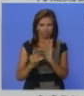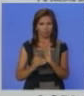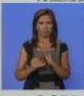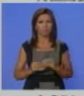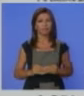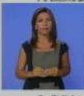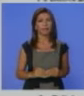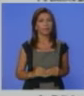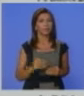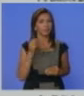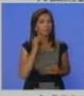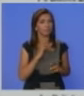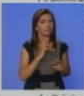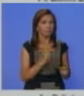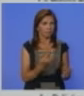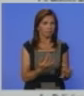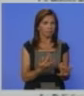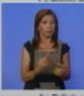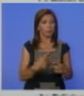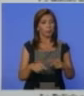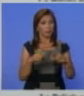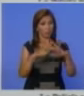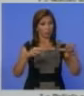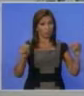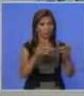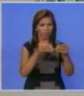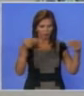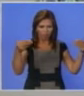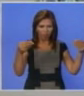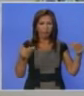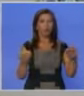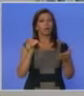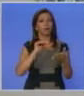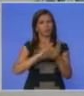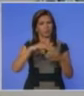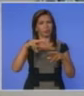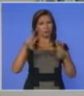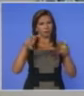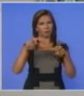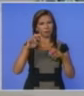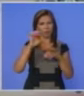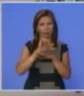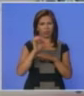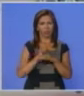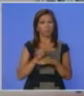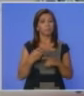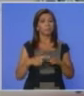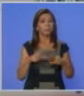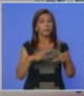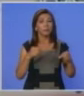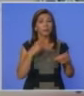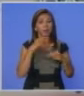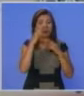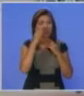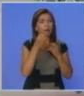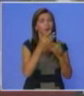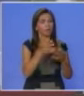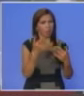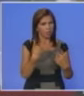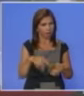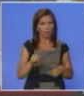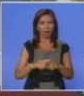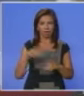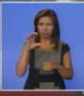su pronunciamiento, los medios japoneses vuelven a hacer noticia de Ecuador, pero esta vez contando que a un mes del hecho ya hay sospechosos detenidos.